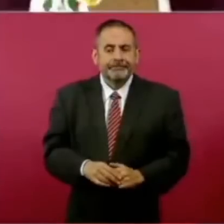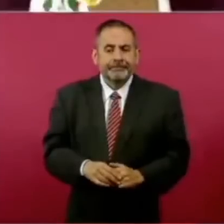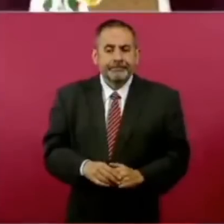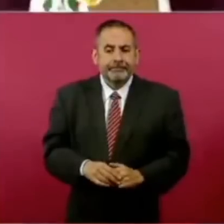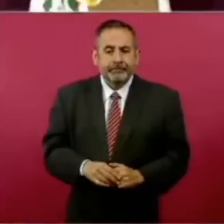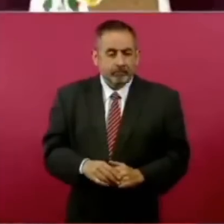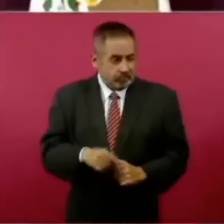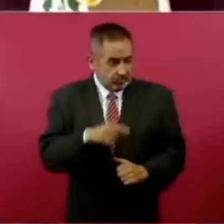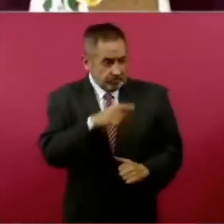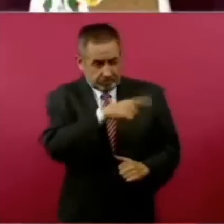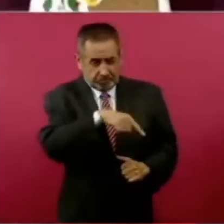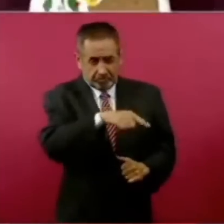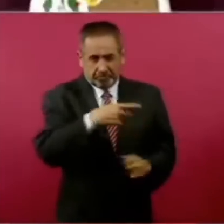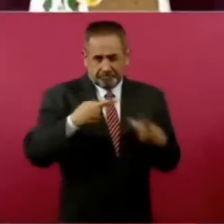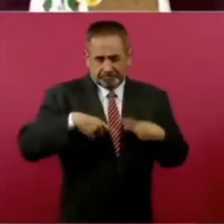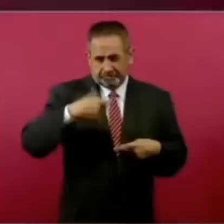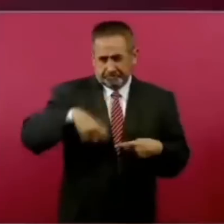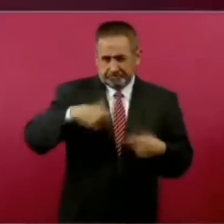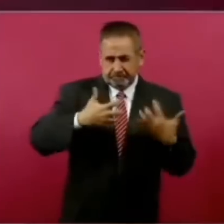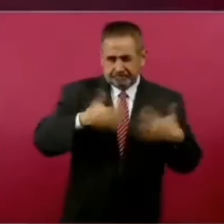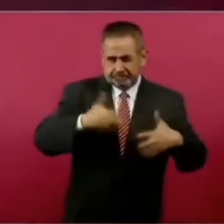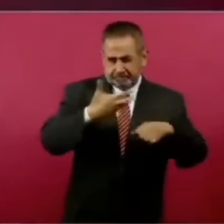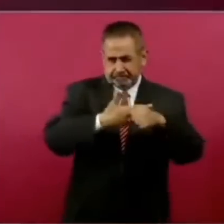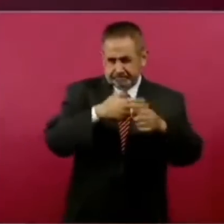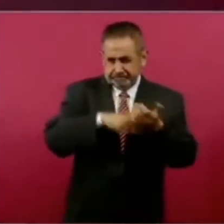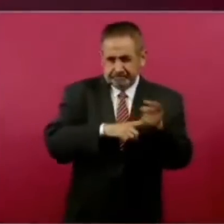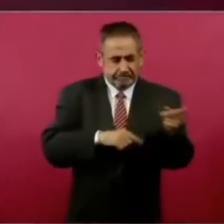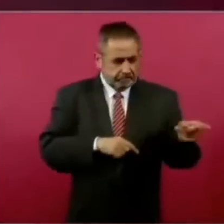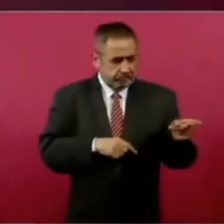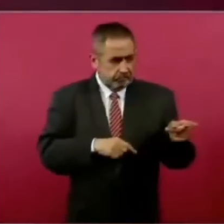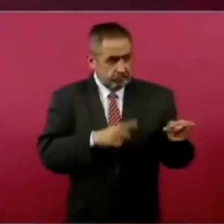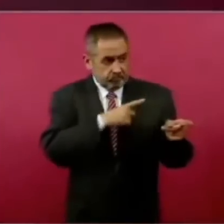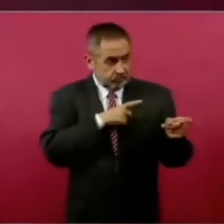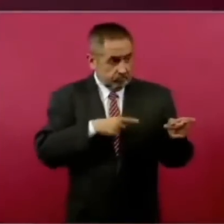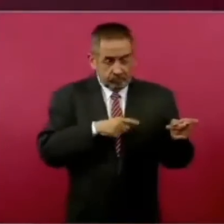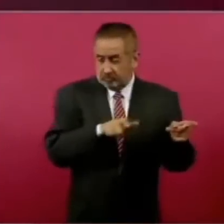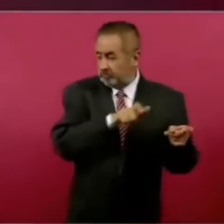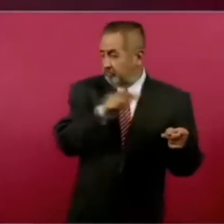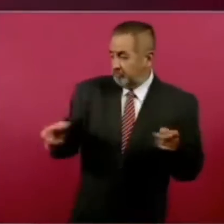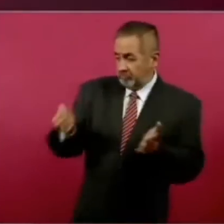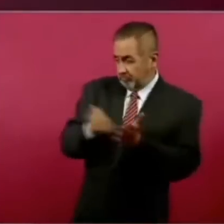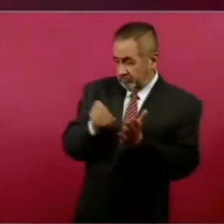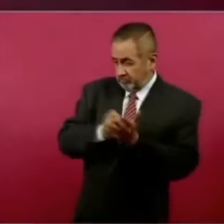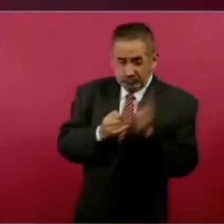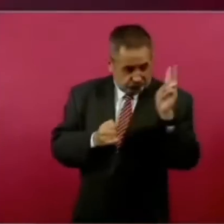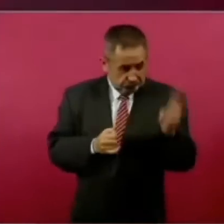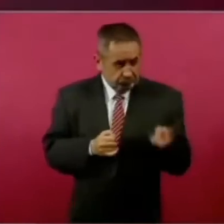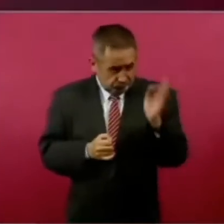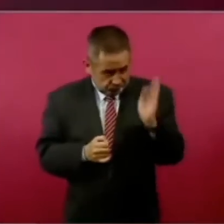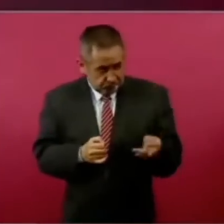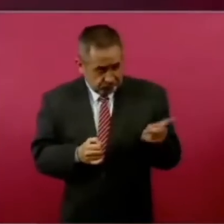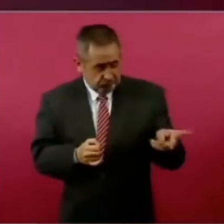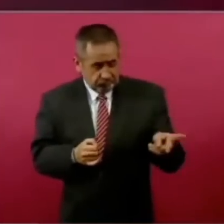tú ibas a aceptar que tenías que pagar impuestos,